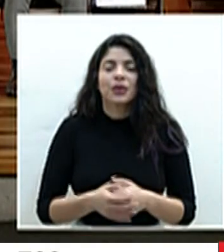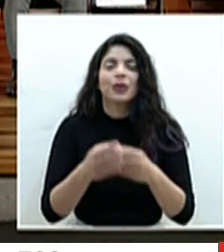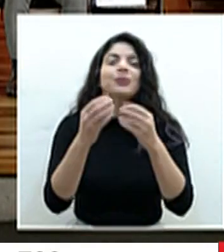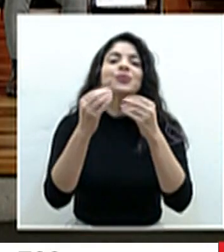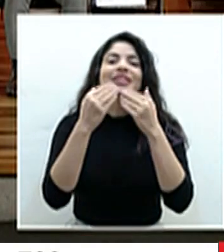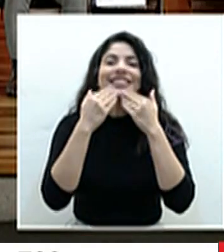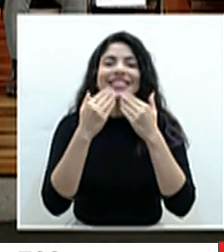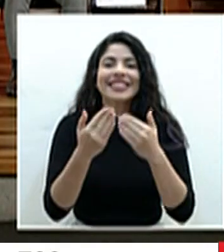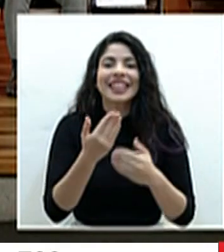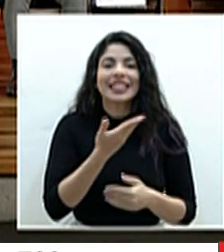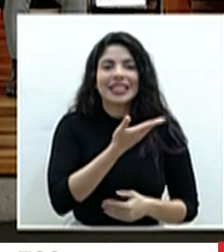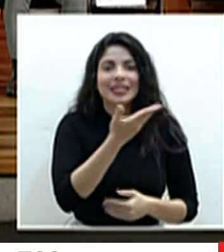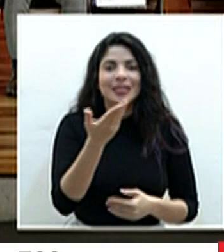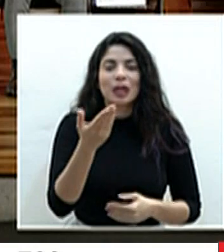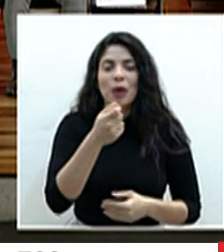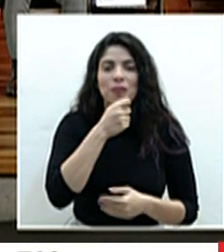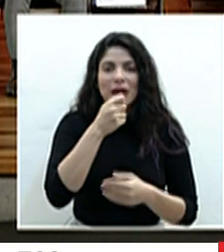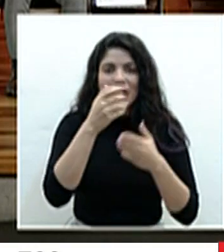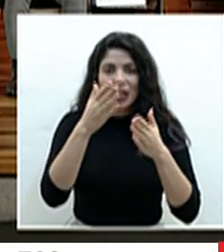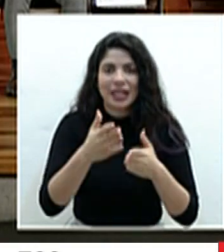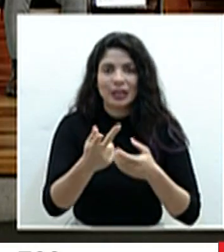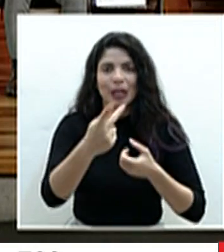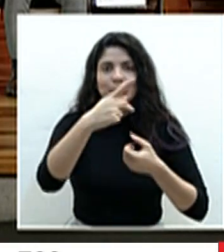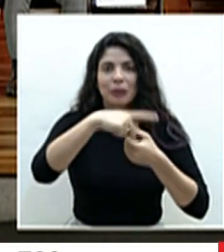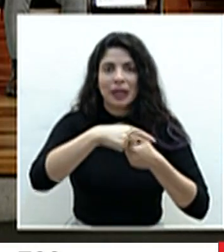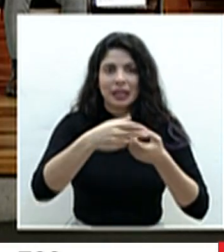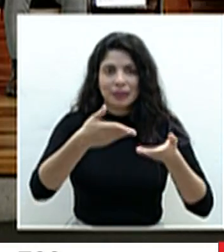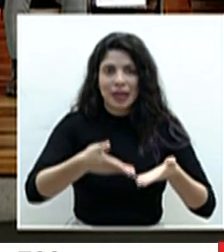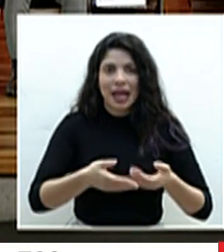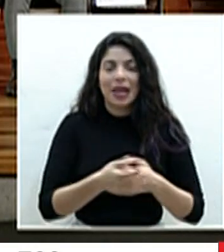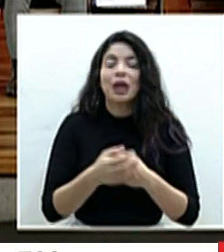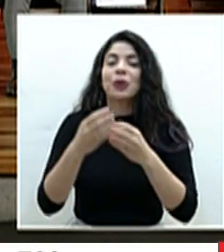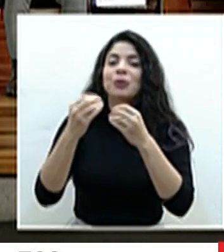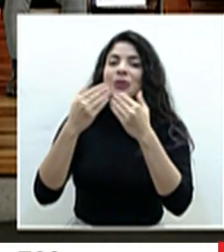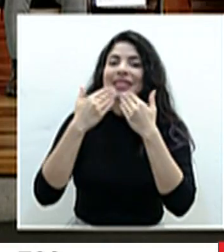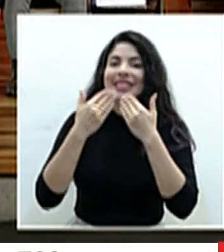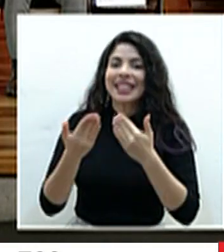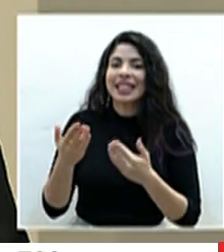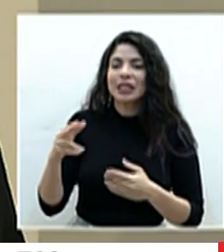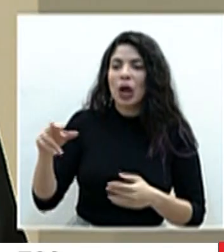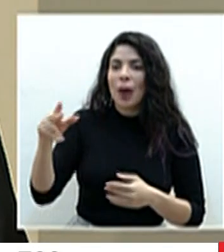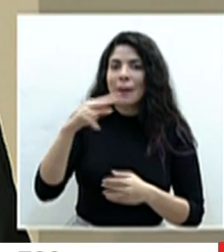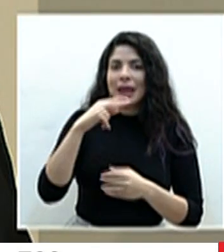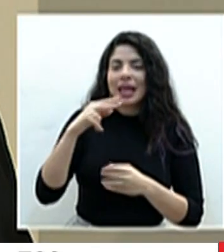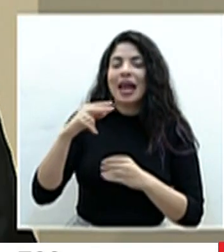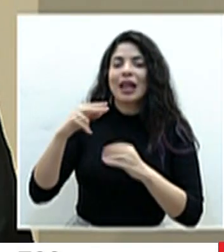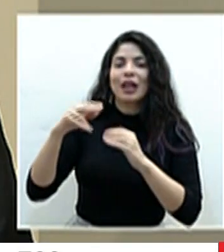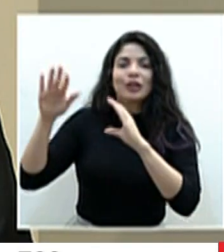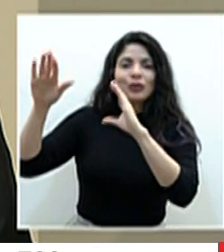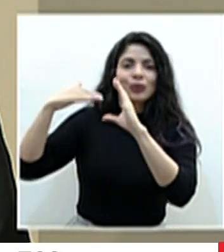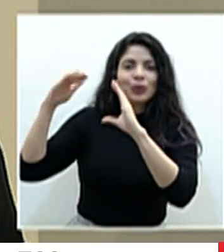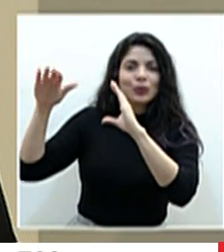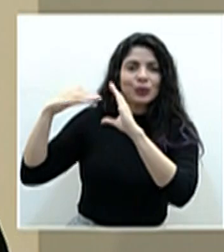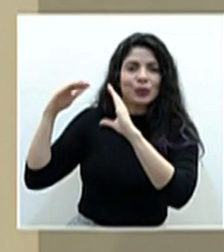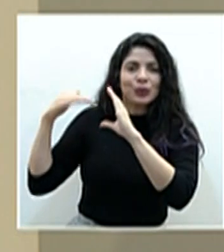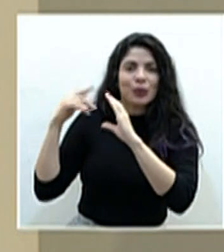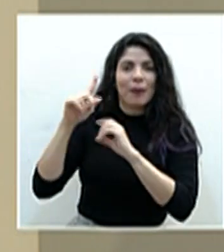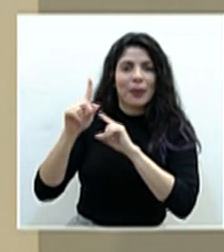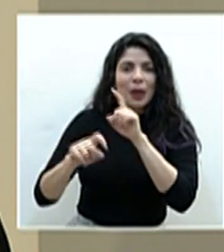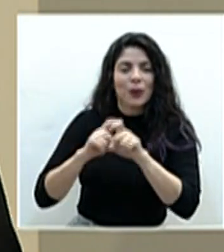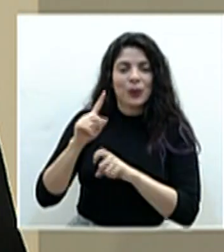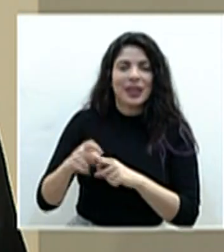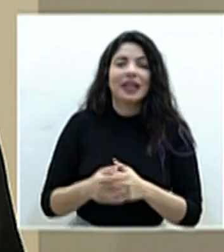Muchas gracias a los colegas que participaron de manera presencial, muchas gracias a los colegas que participaron de manera remota con